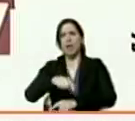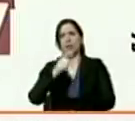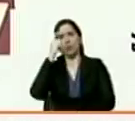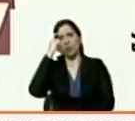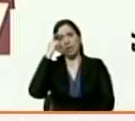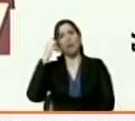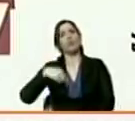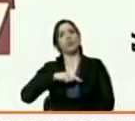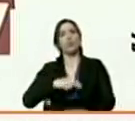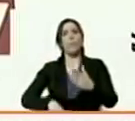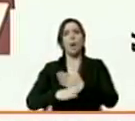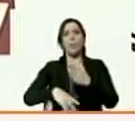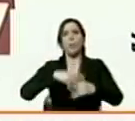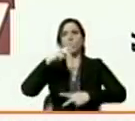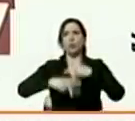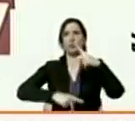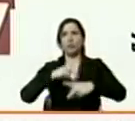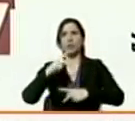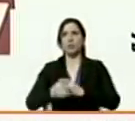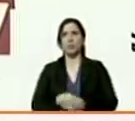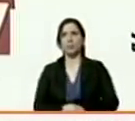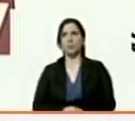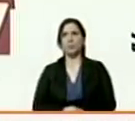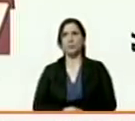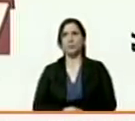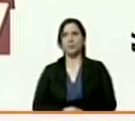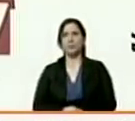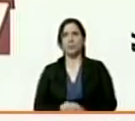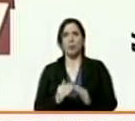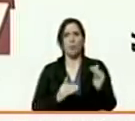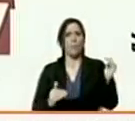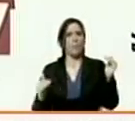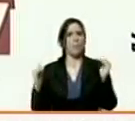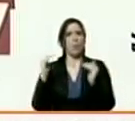ahora de incentivos morales.